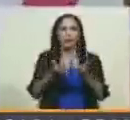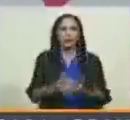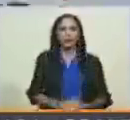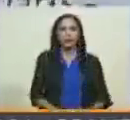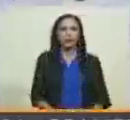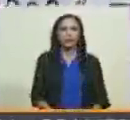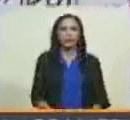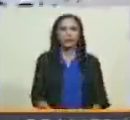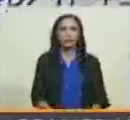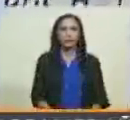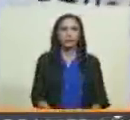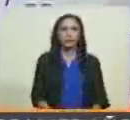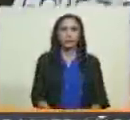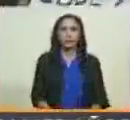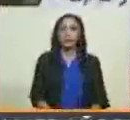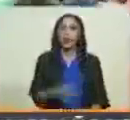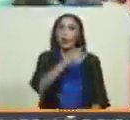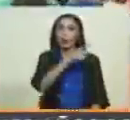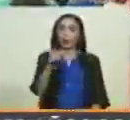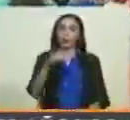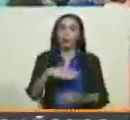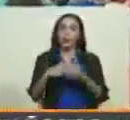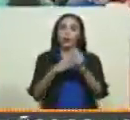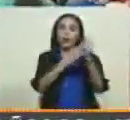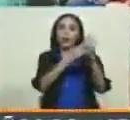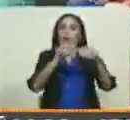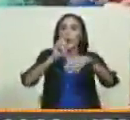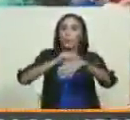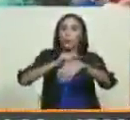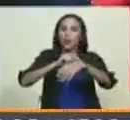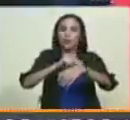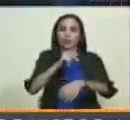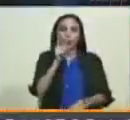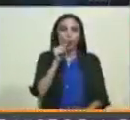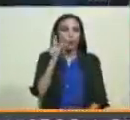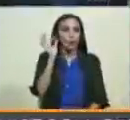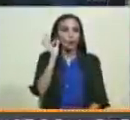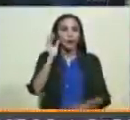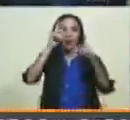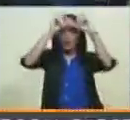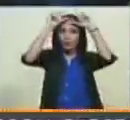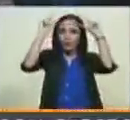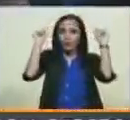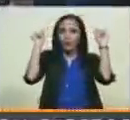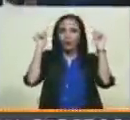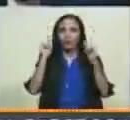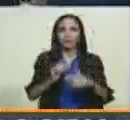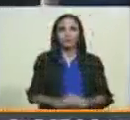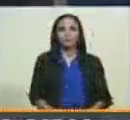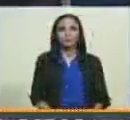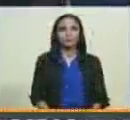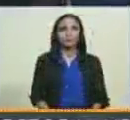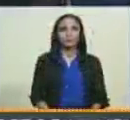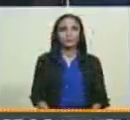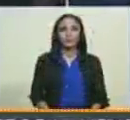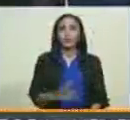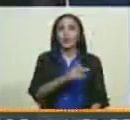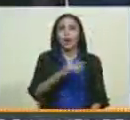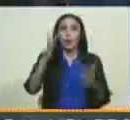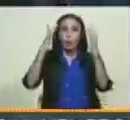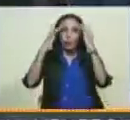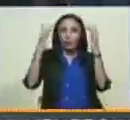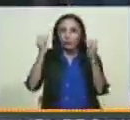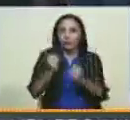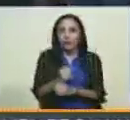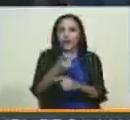Los llamo a ustedes como líderes, a los médicos, médicas, enfermeras, a los